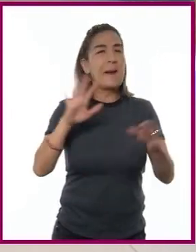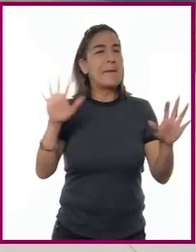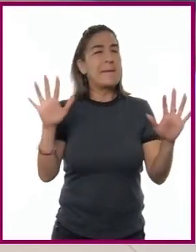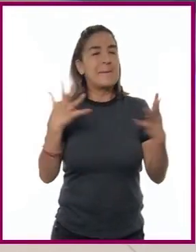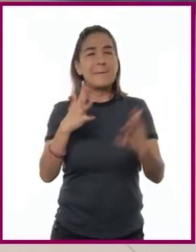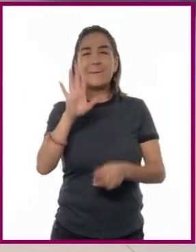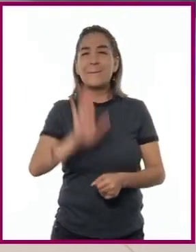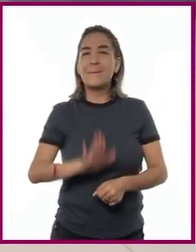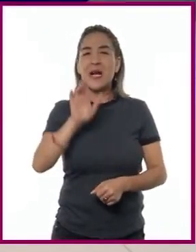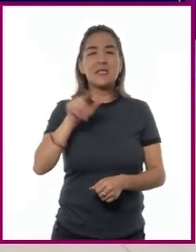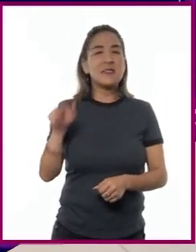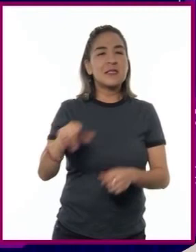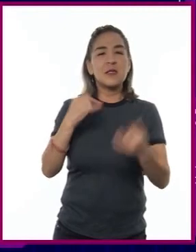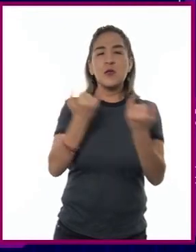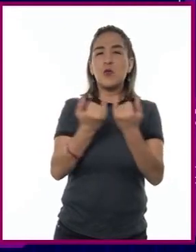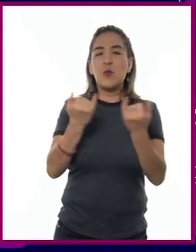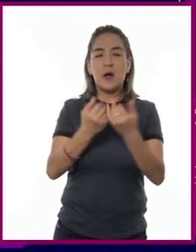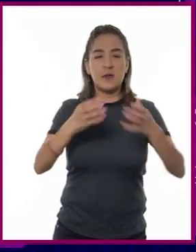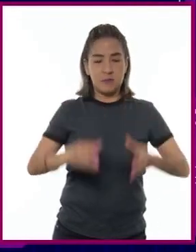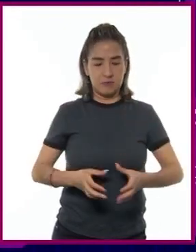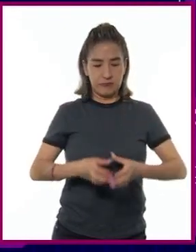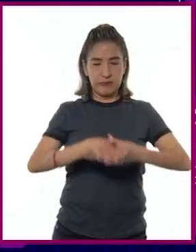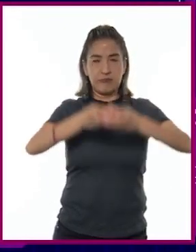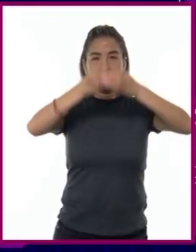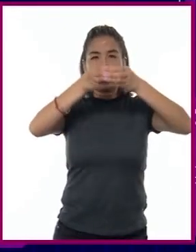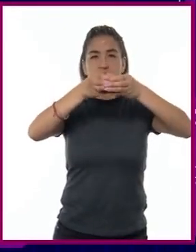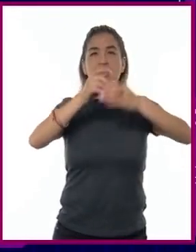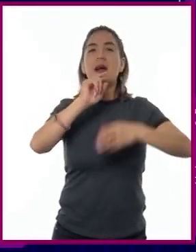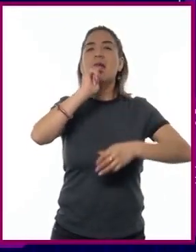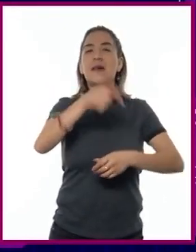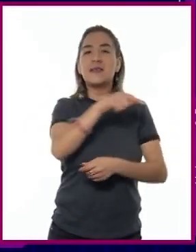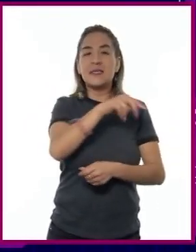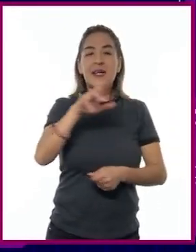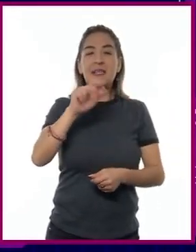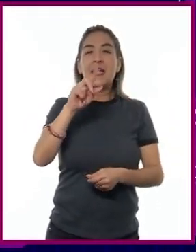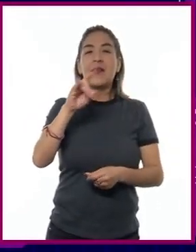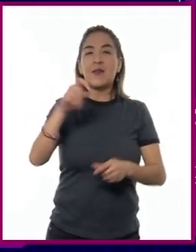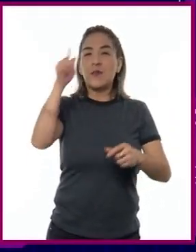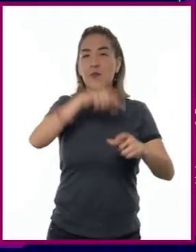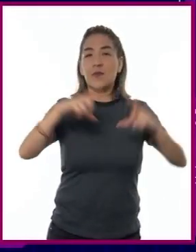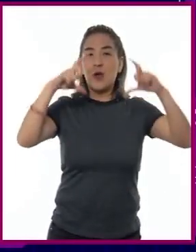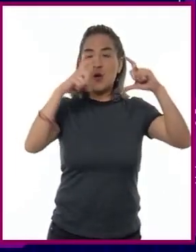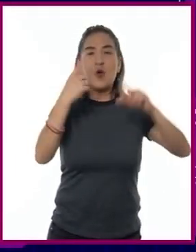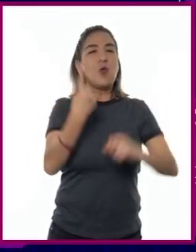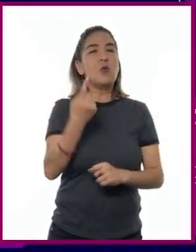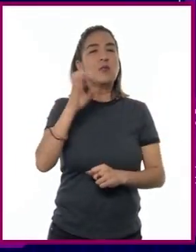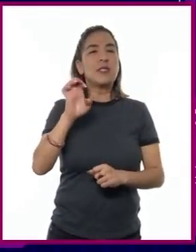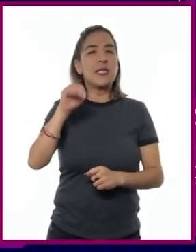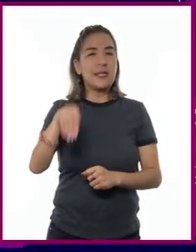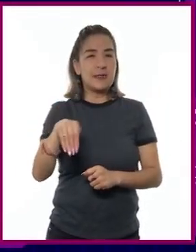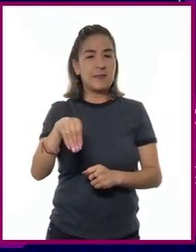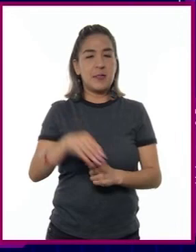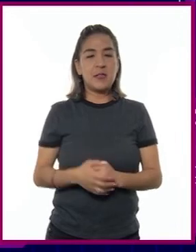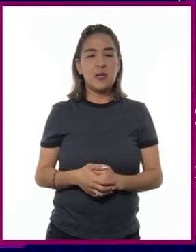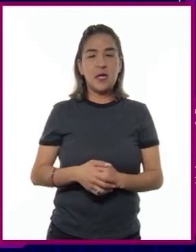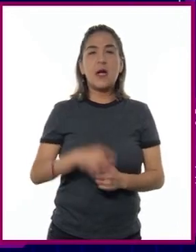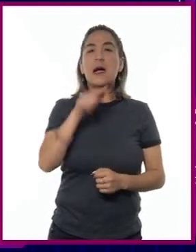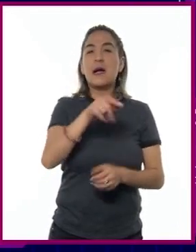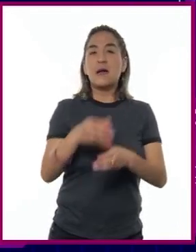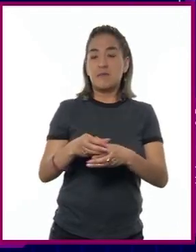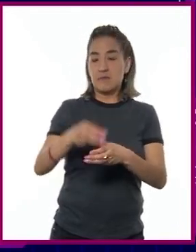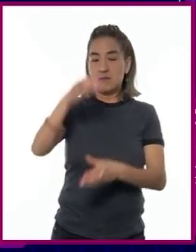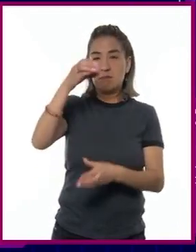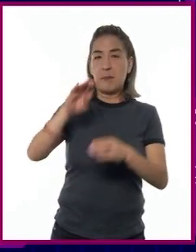similar para el caso del recipiente cilíndrico cuyo radio de la base mide 1 centímetro y cuya